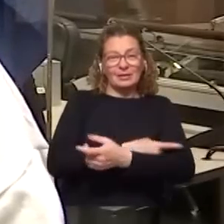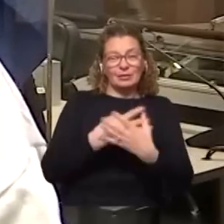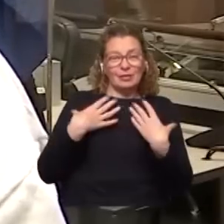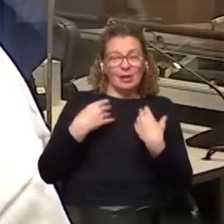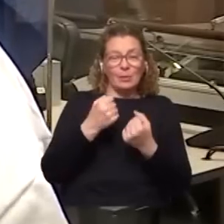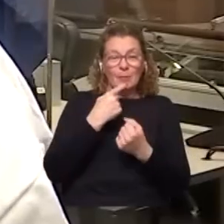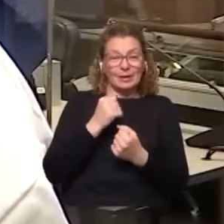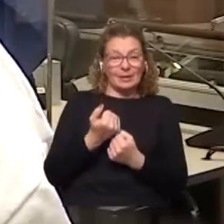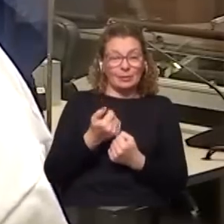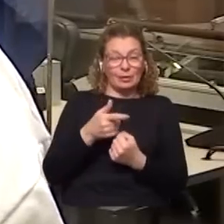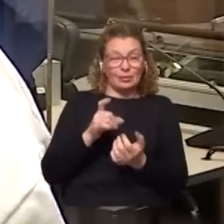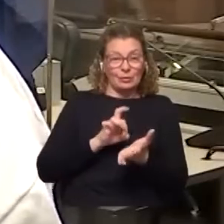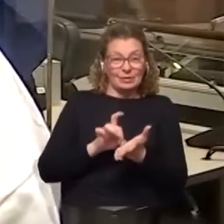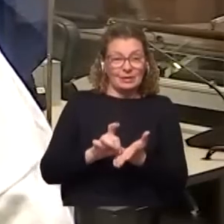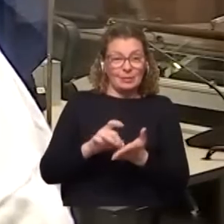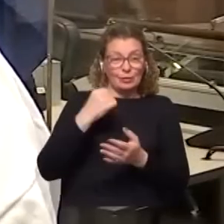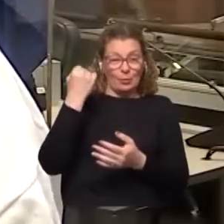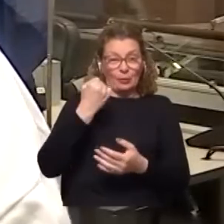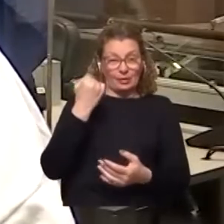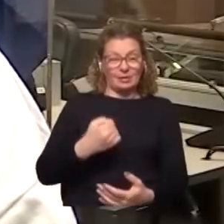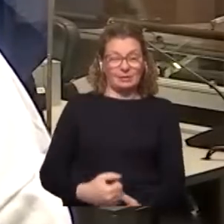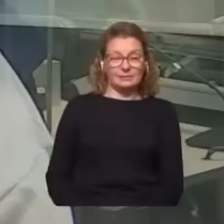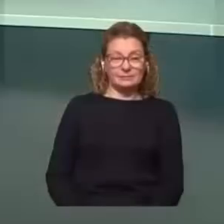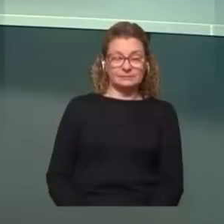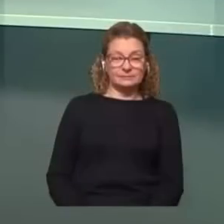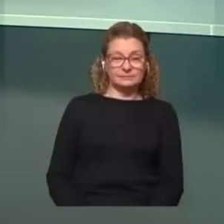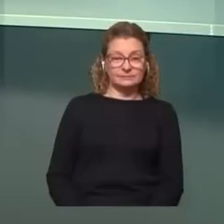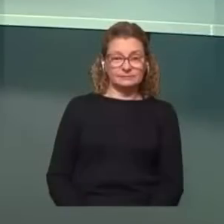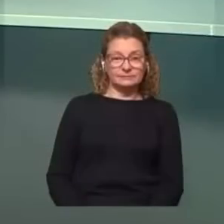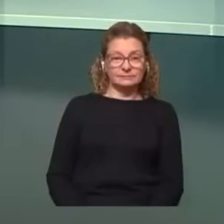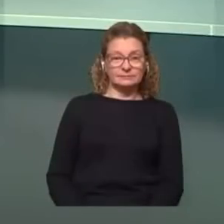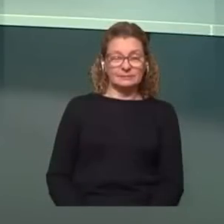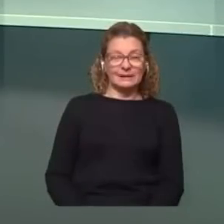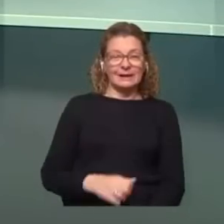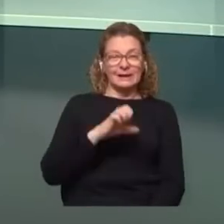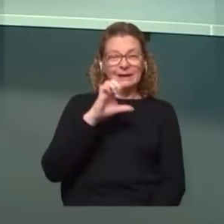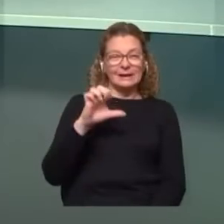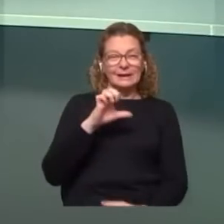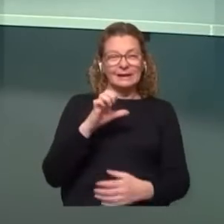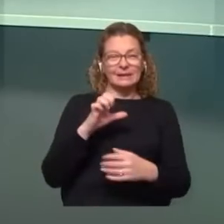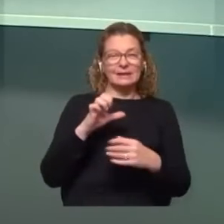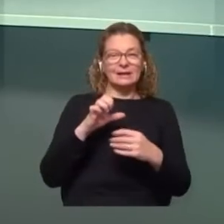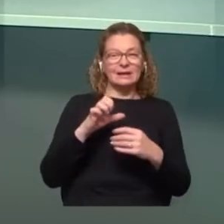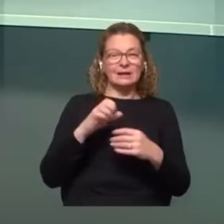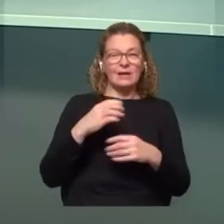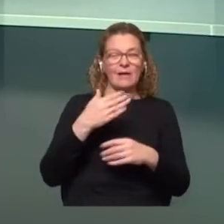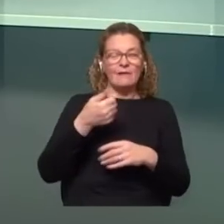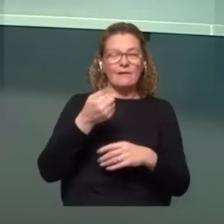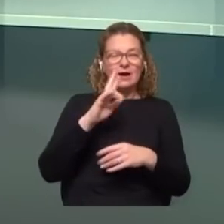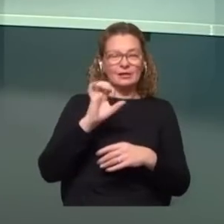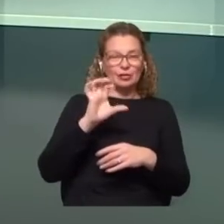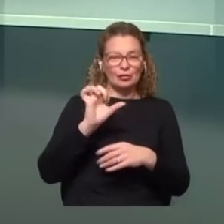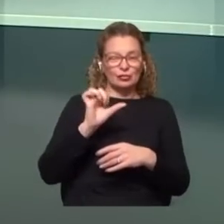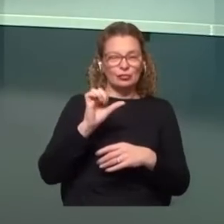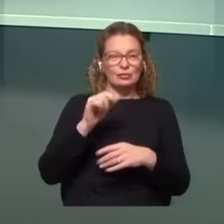por ejemplo que es un servicio a destacar y el edil nacionalista Javier barro barrios bobe dijo